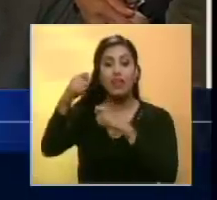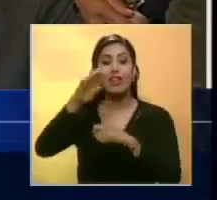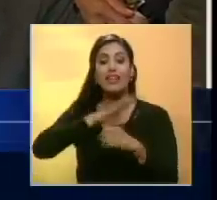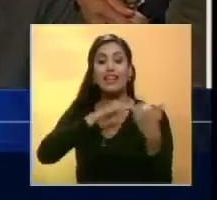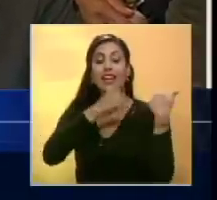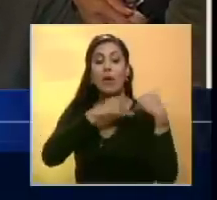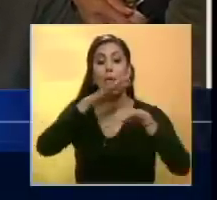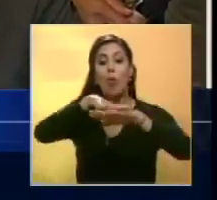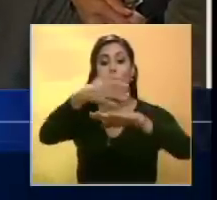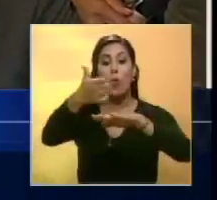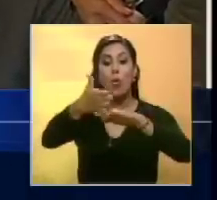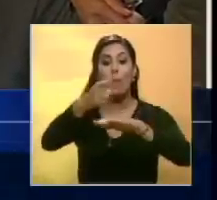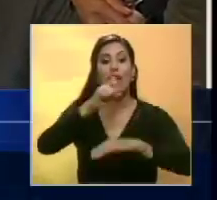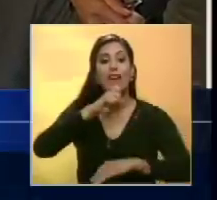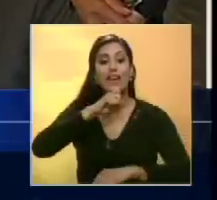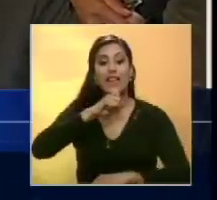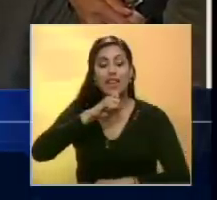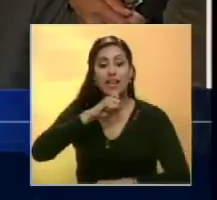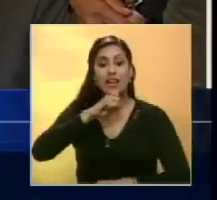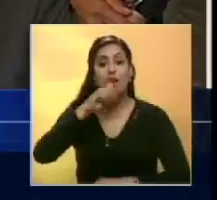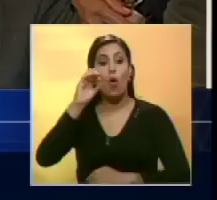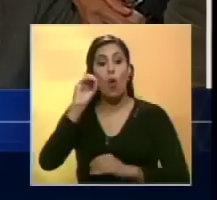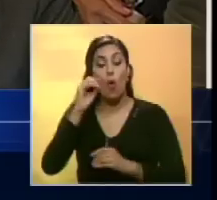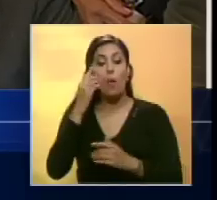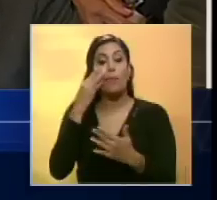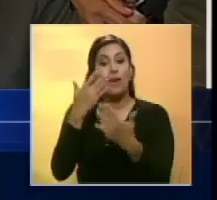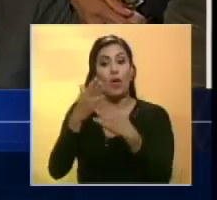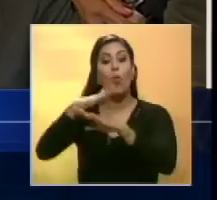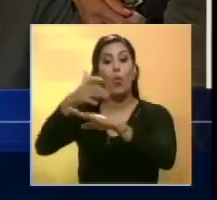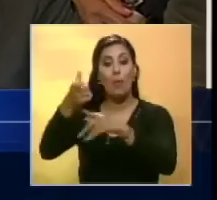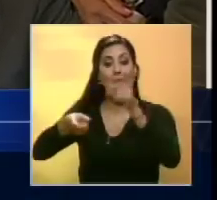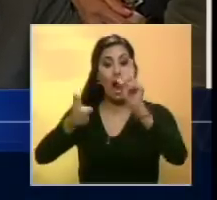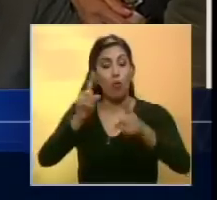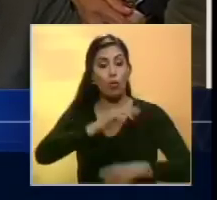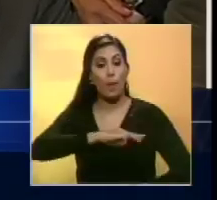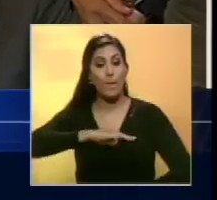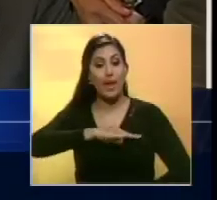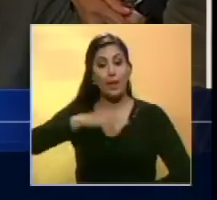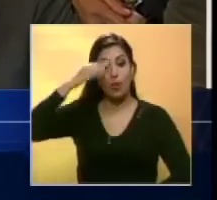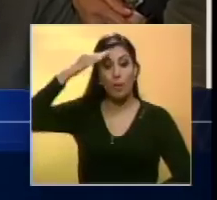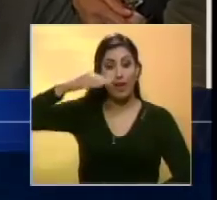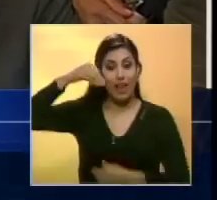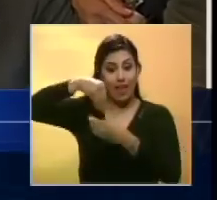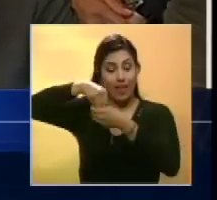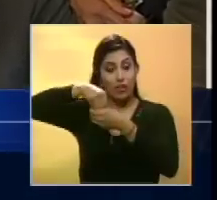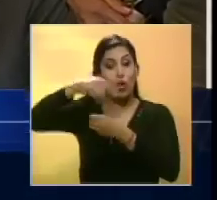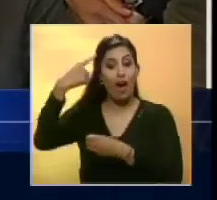están incursos o de los que se han visto acusados algunos miembros de las Fuerzas Armadas.